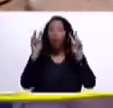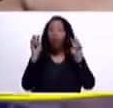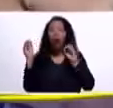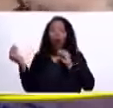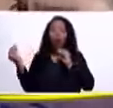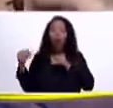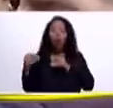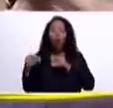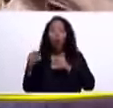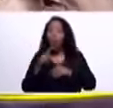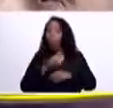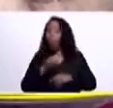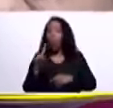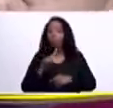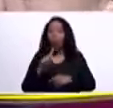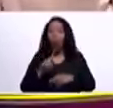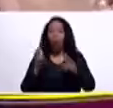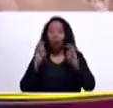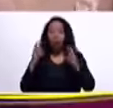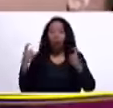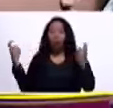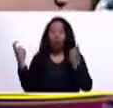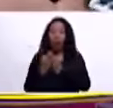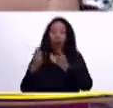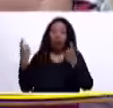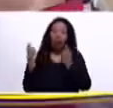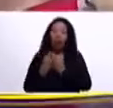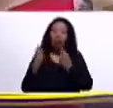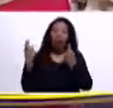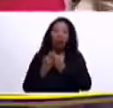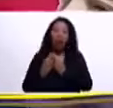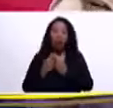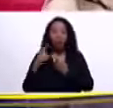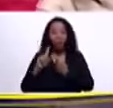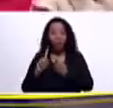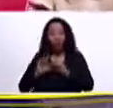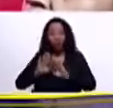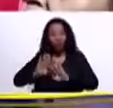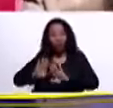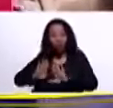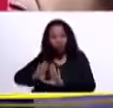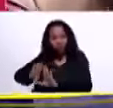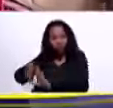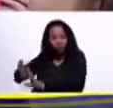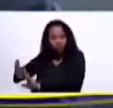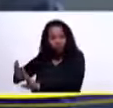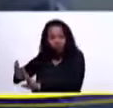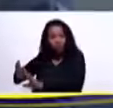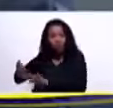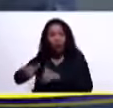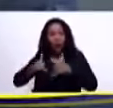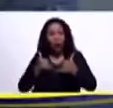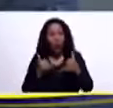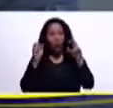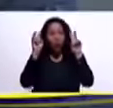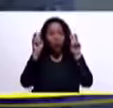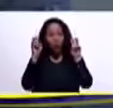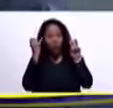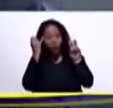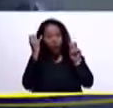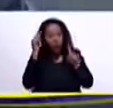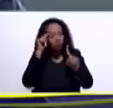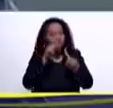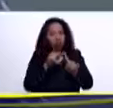ya no sea a partir del conflicto, porque estamos en normalidad política, sino que sea a partir